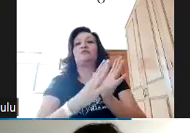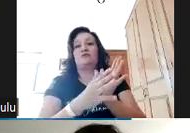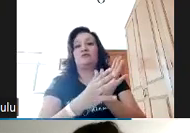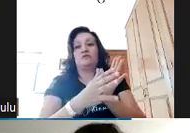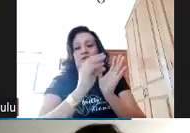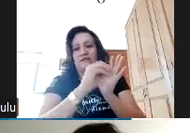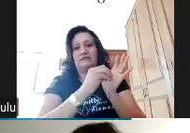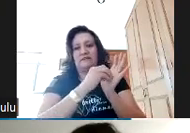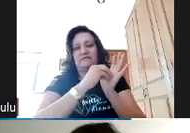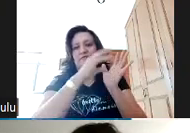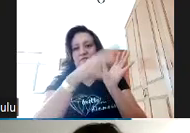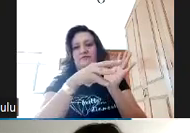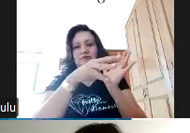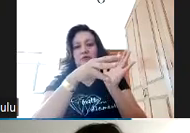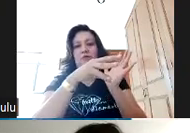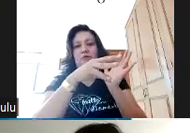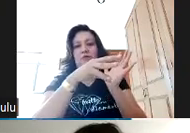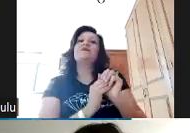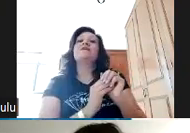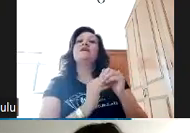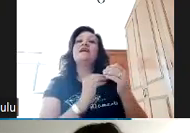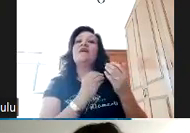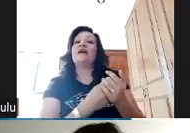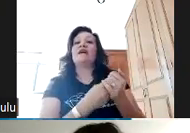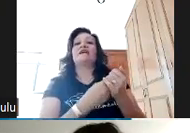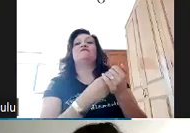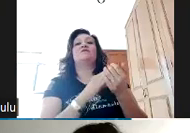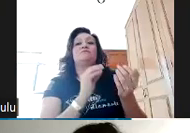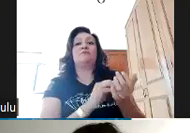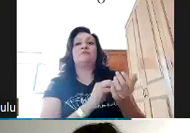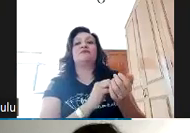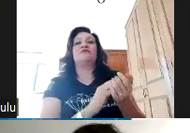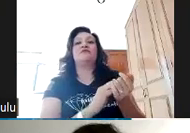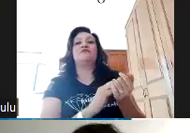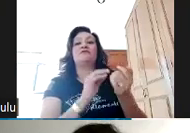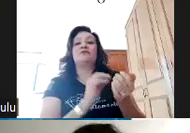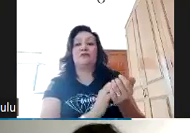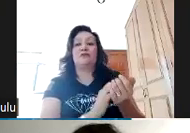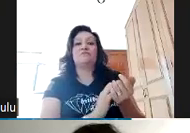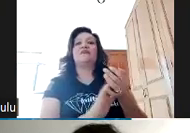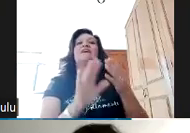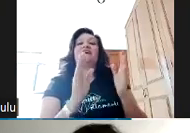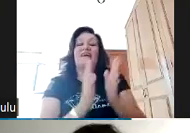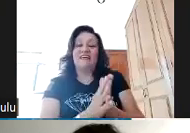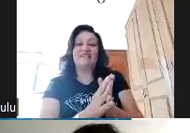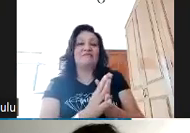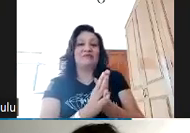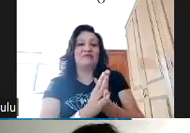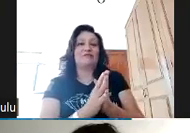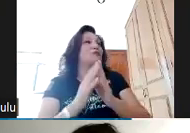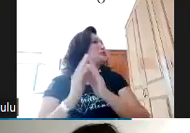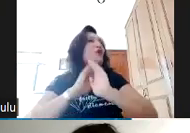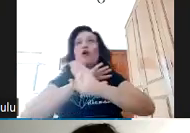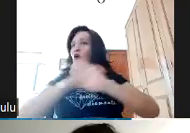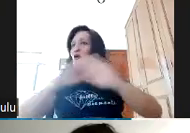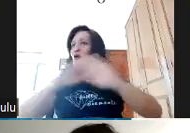tu este Tu compañía Ajá Y ahora el prospecto tiburón ese